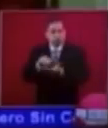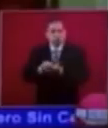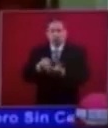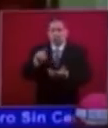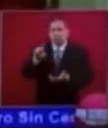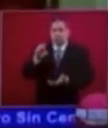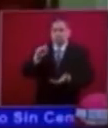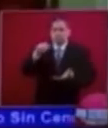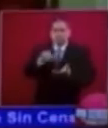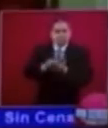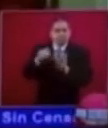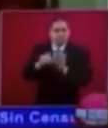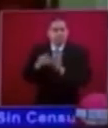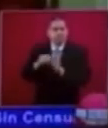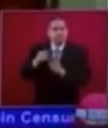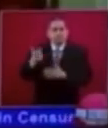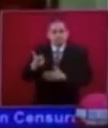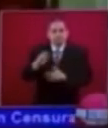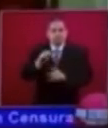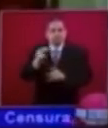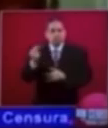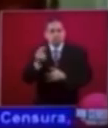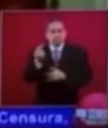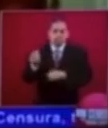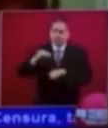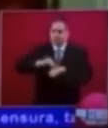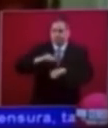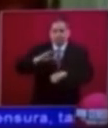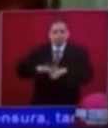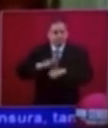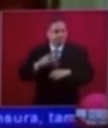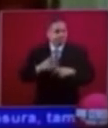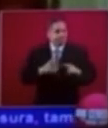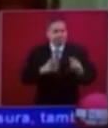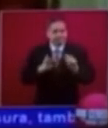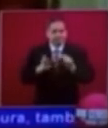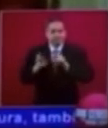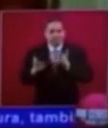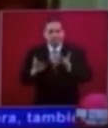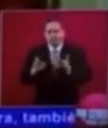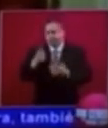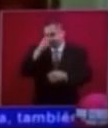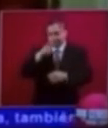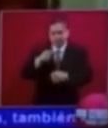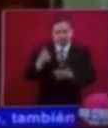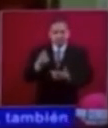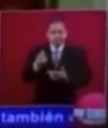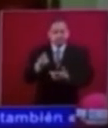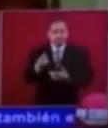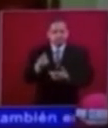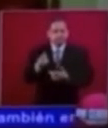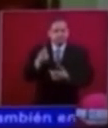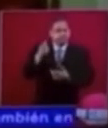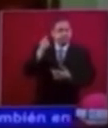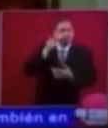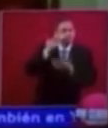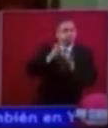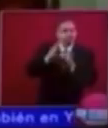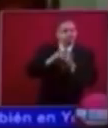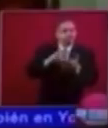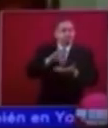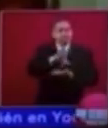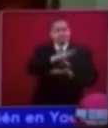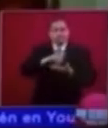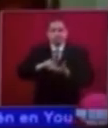María Scherer, la dueña en parte de la revista Proceso, que también tiene un espacio ahí en Latinus. Y bueno, nada más con